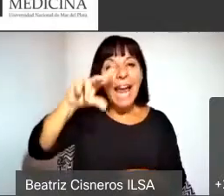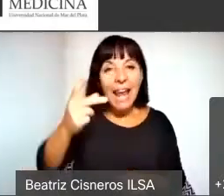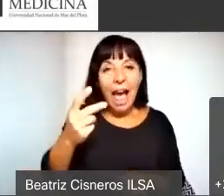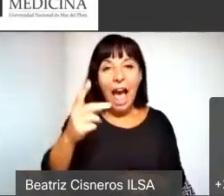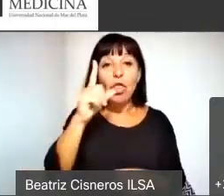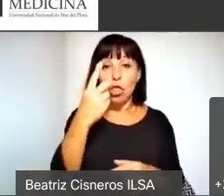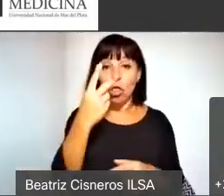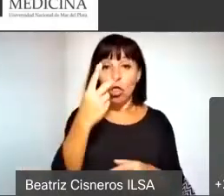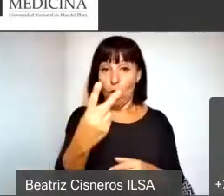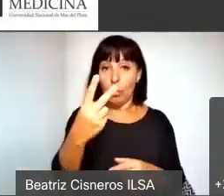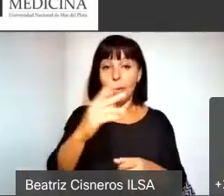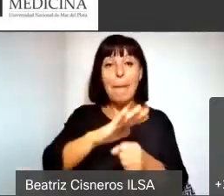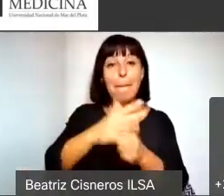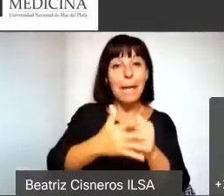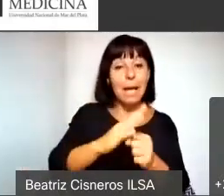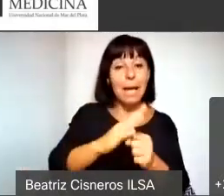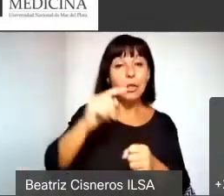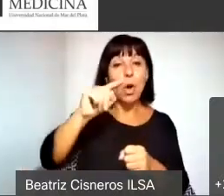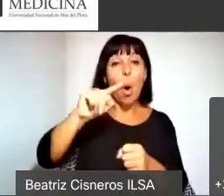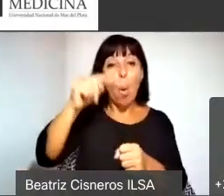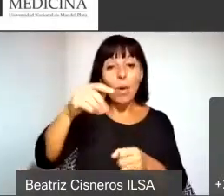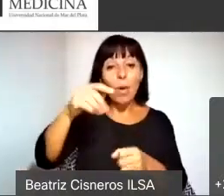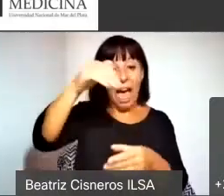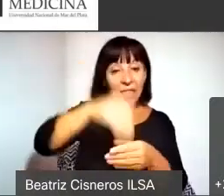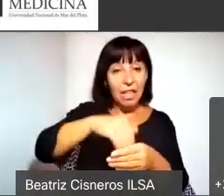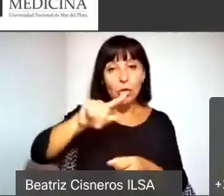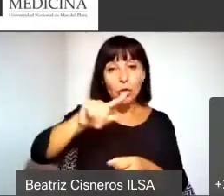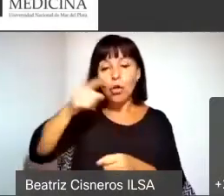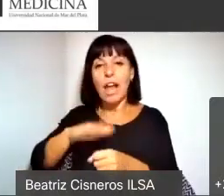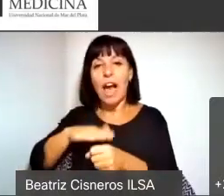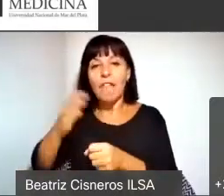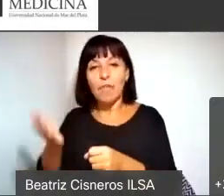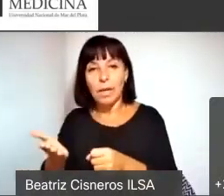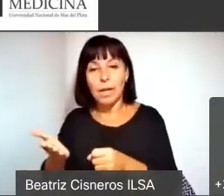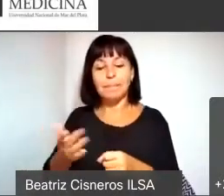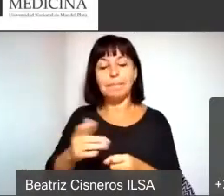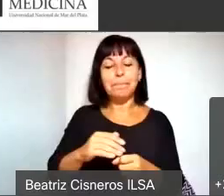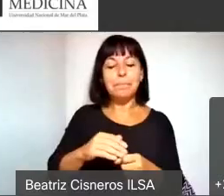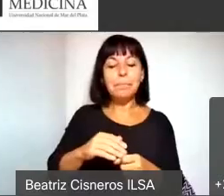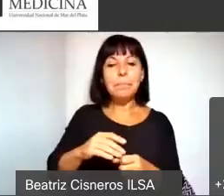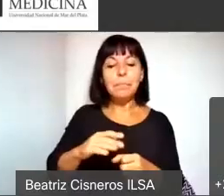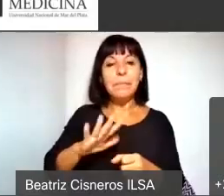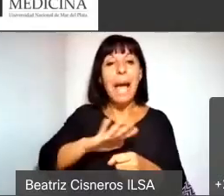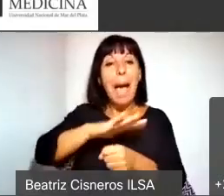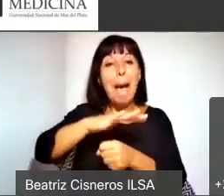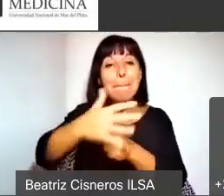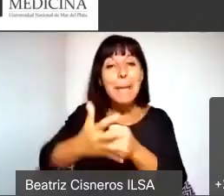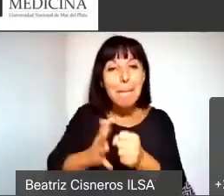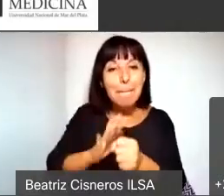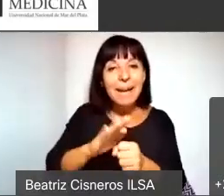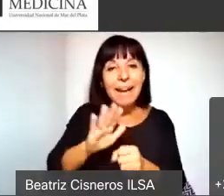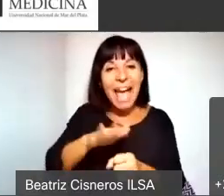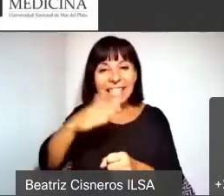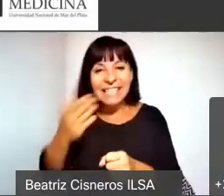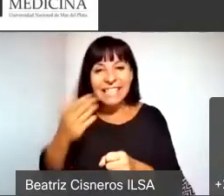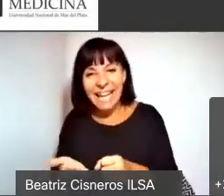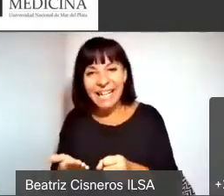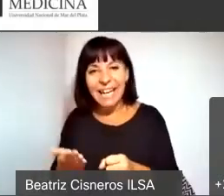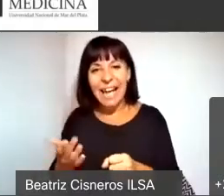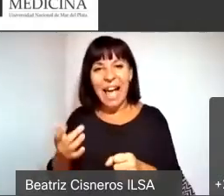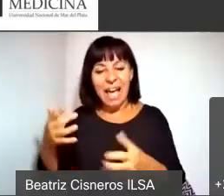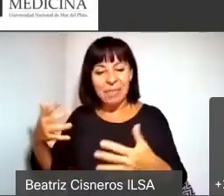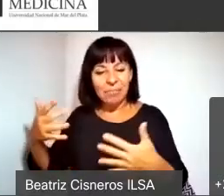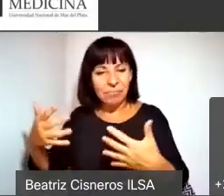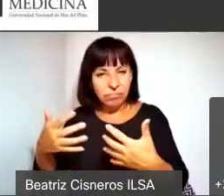membrana interna y una membrana externa. La membrana externa es muy permeable a una gran cantidad